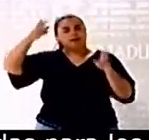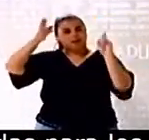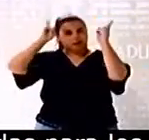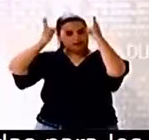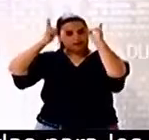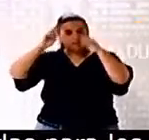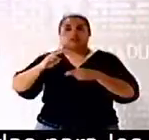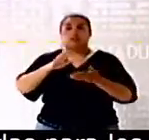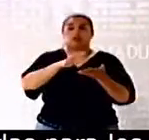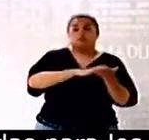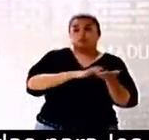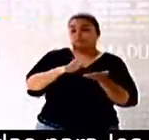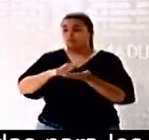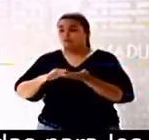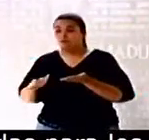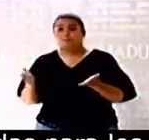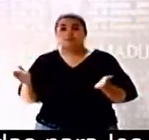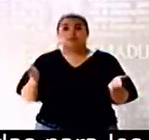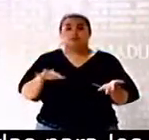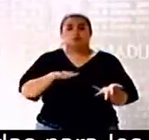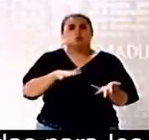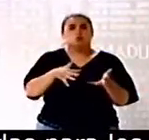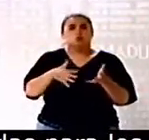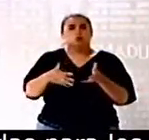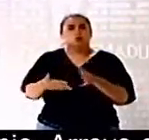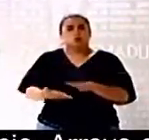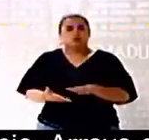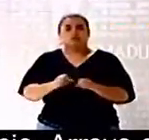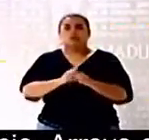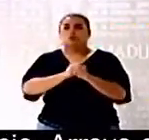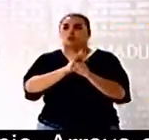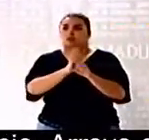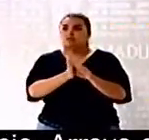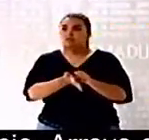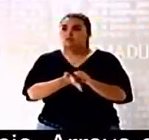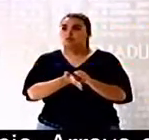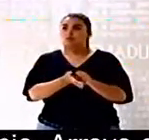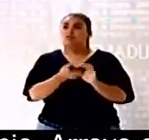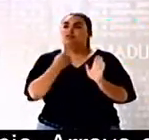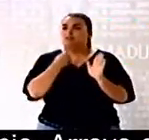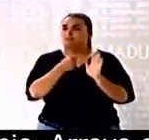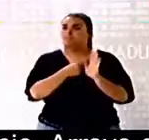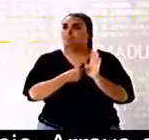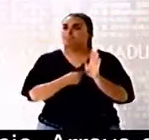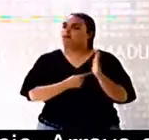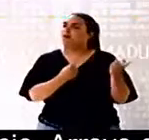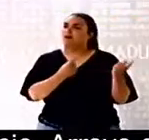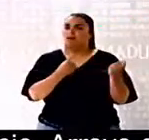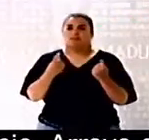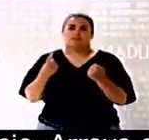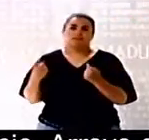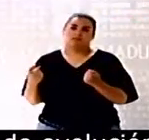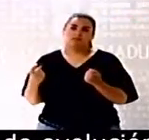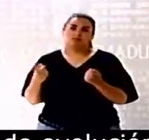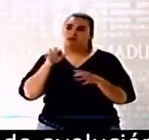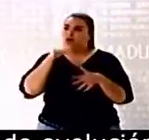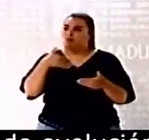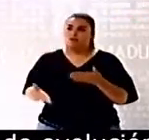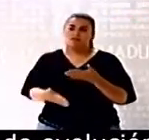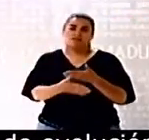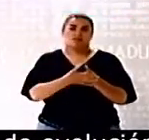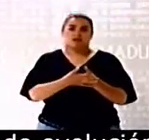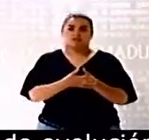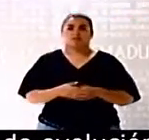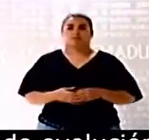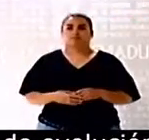informes epidemiológicos y de evolución del COVID-19 indican la necesidad de proceder al cierre